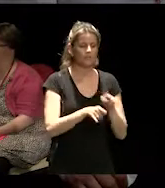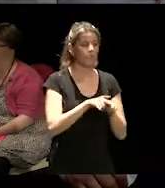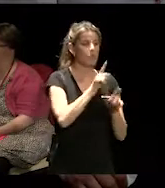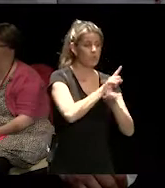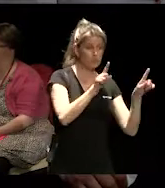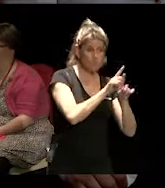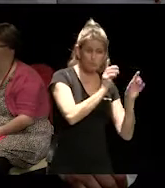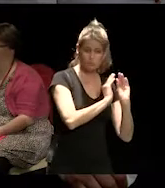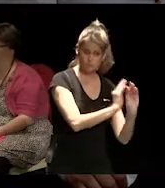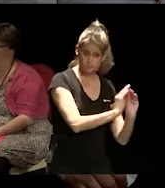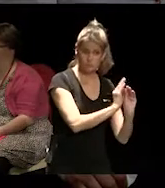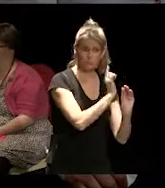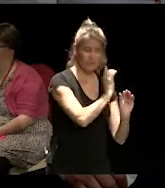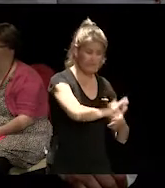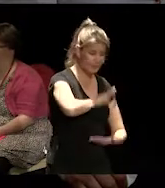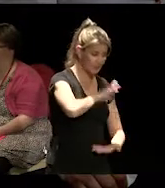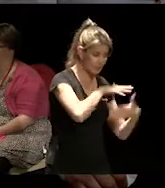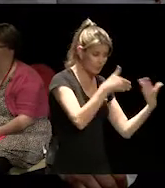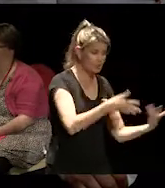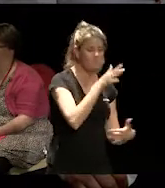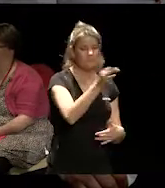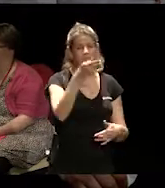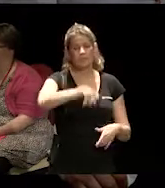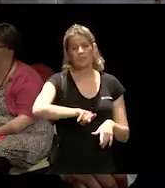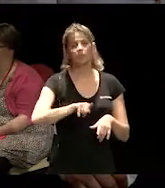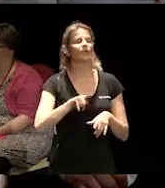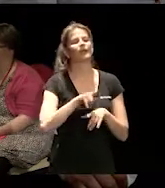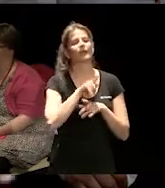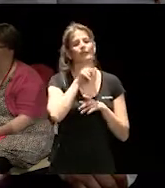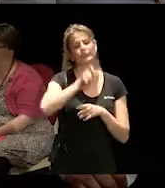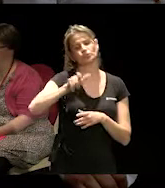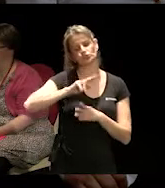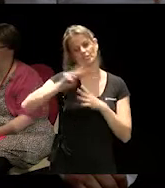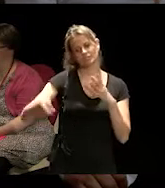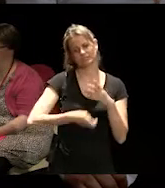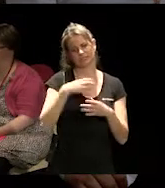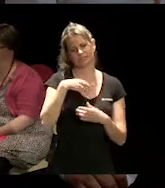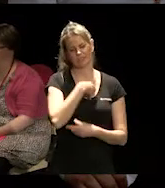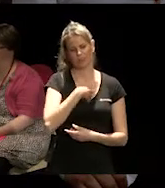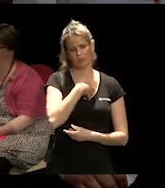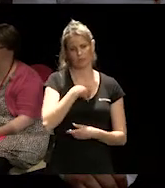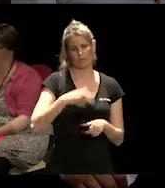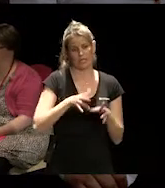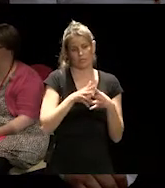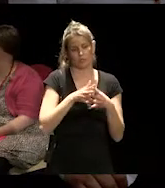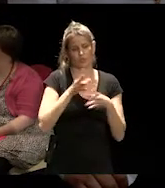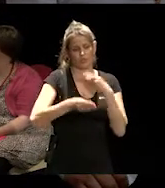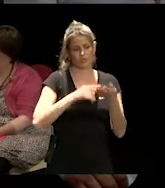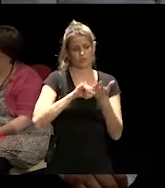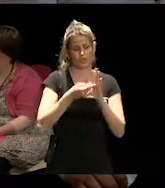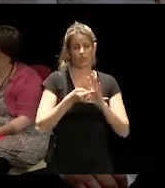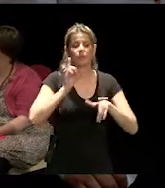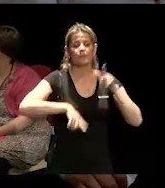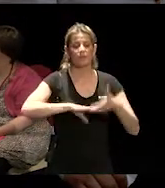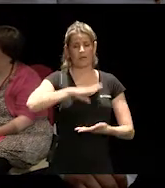diversidad funcional, que han estructurado su proyecto en función de esas capacidades, ¿no? Luego decir